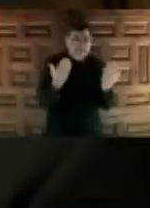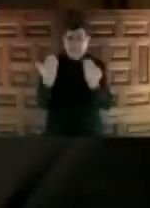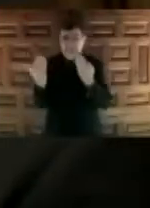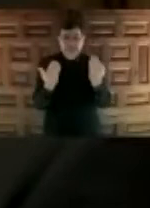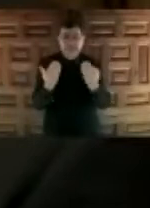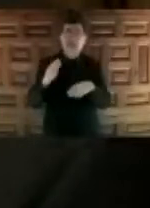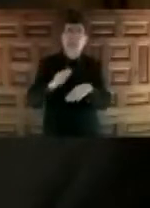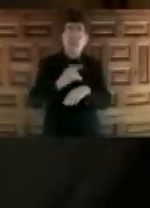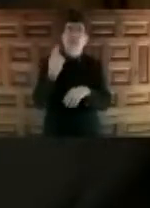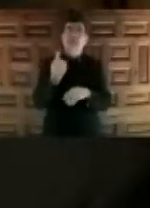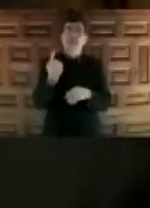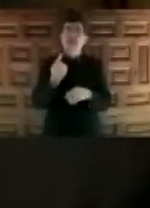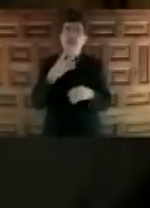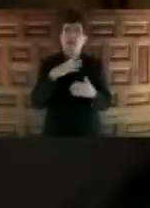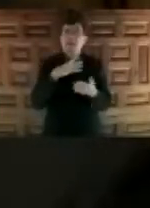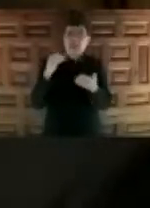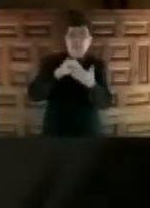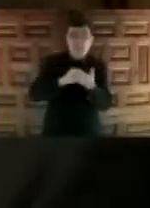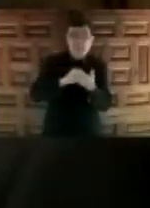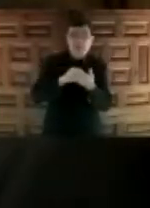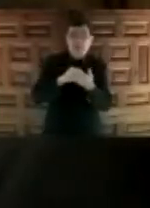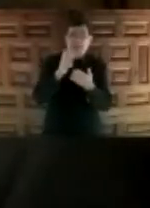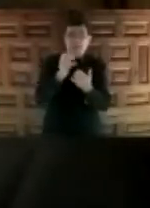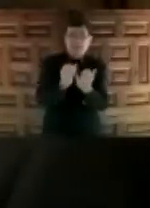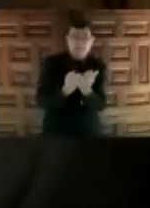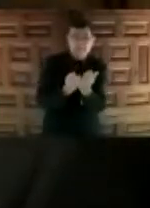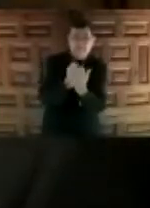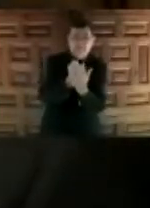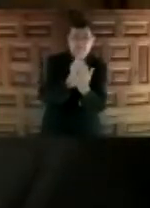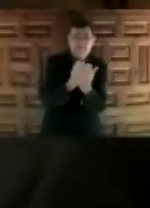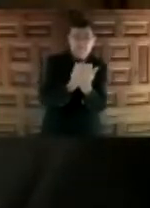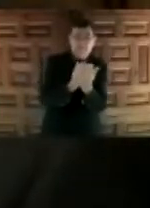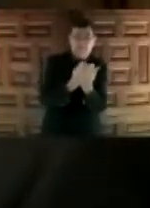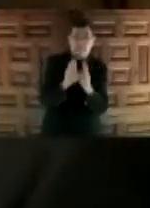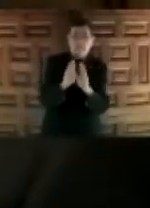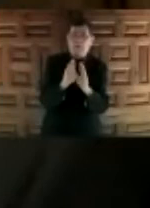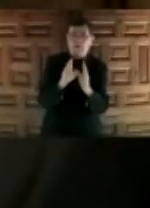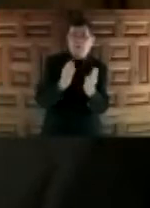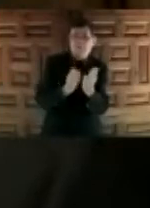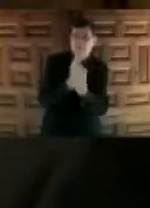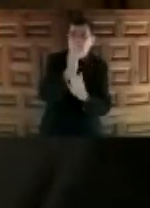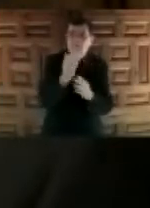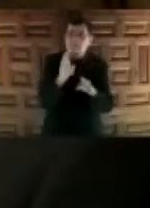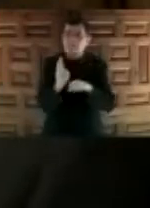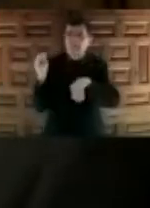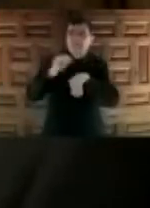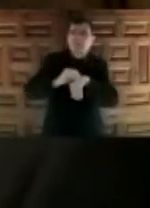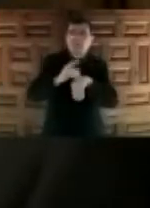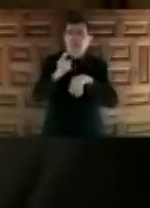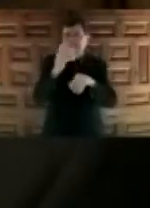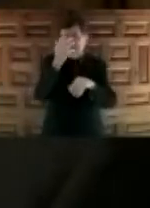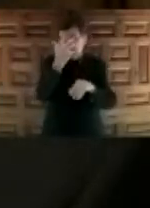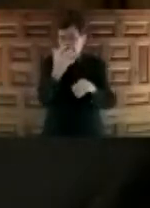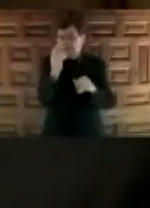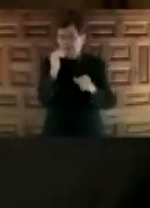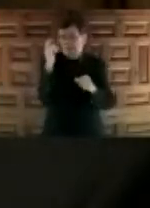porque se enmarca en este reto que pues, resulta complejo a estas alturas,